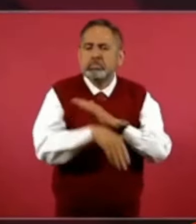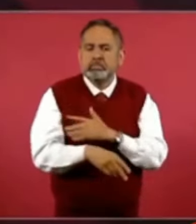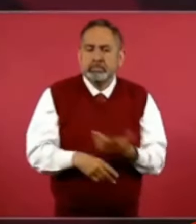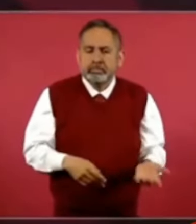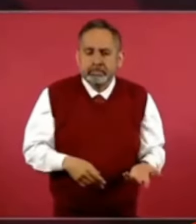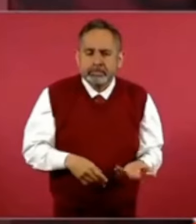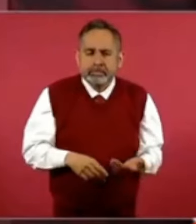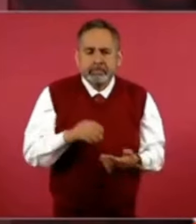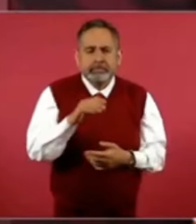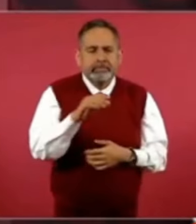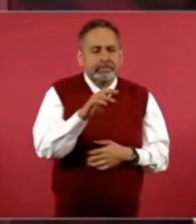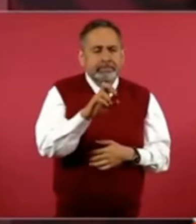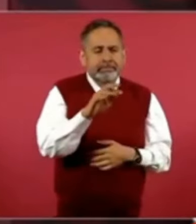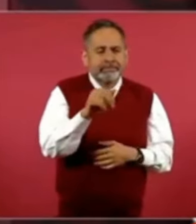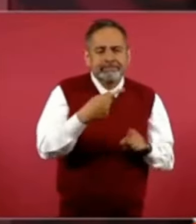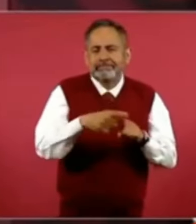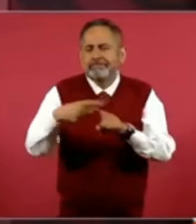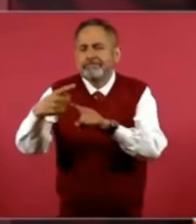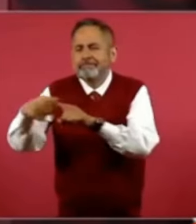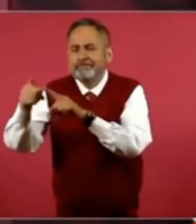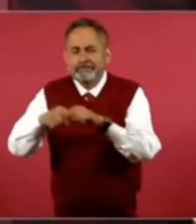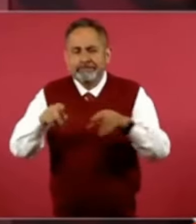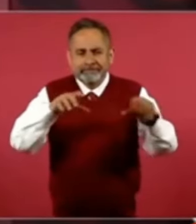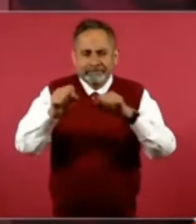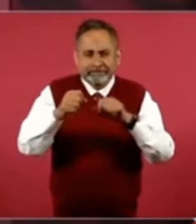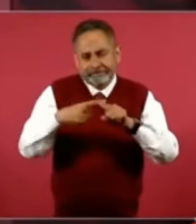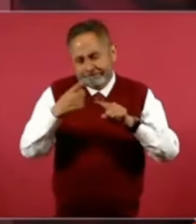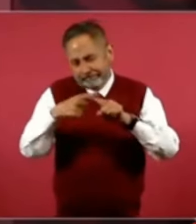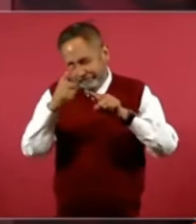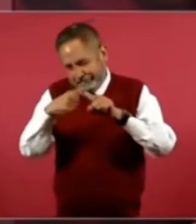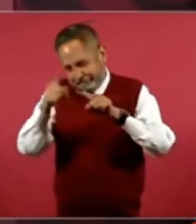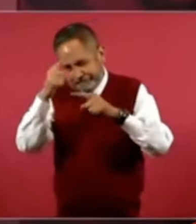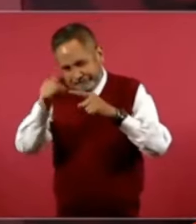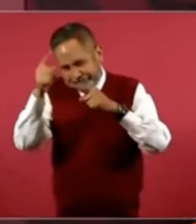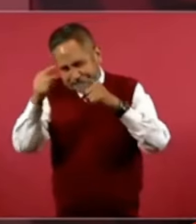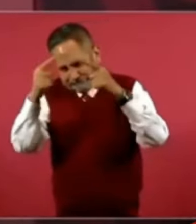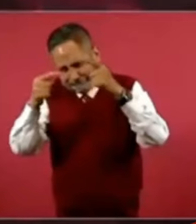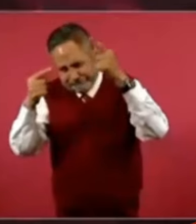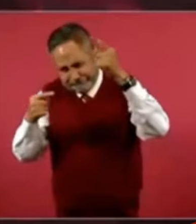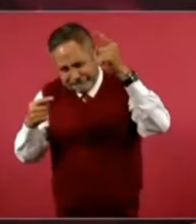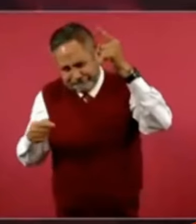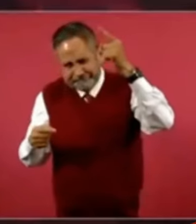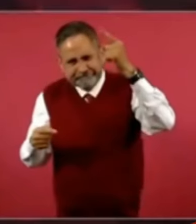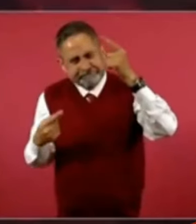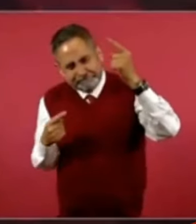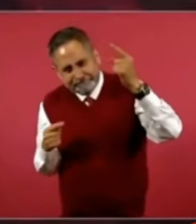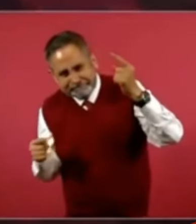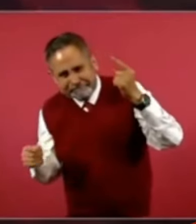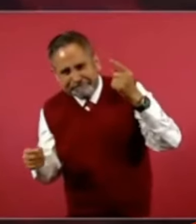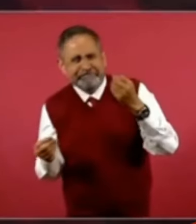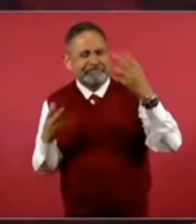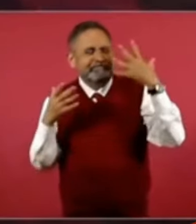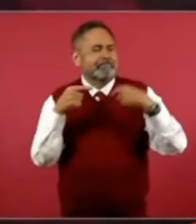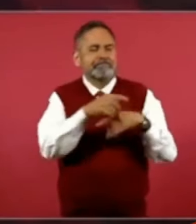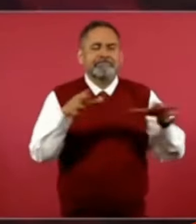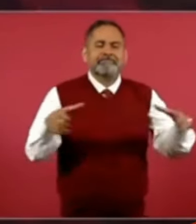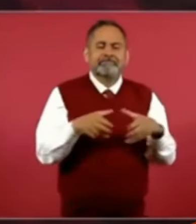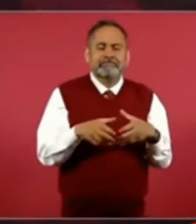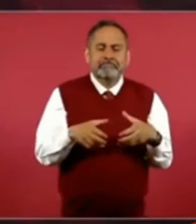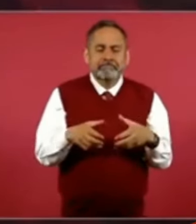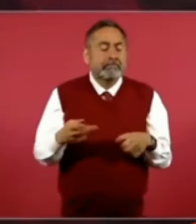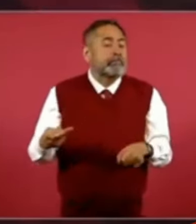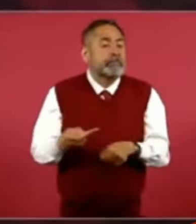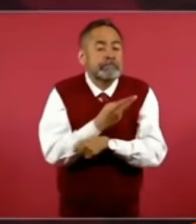etcétera, etcétera, etcétera, etcétera, etcétera, etcétera, etcétera, etcétera, etcétera. Y y resulta